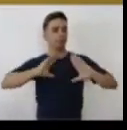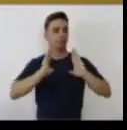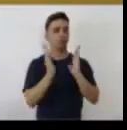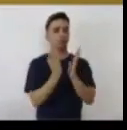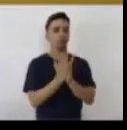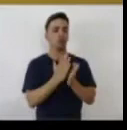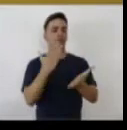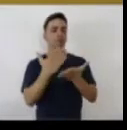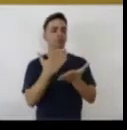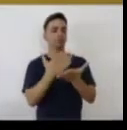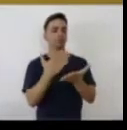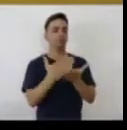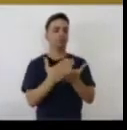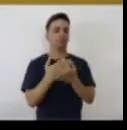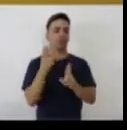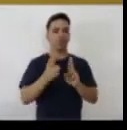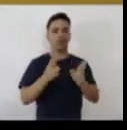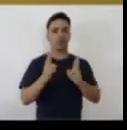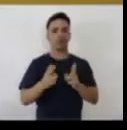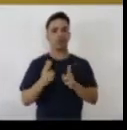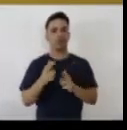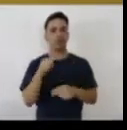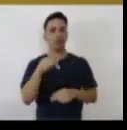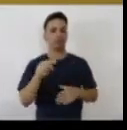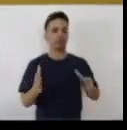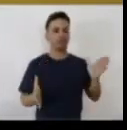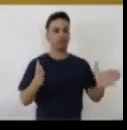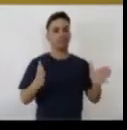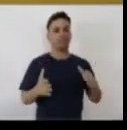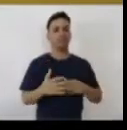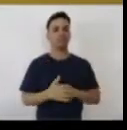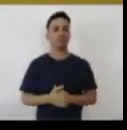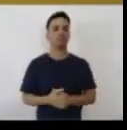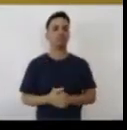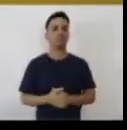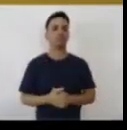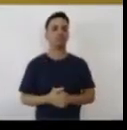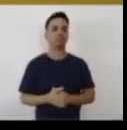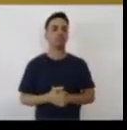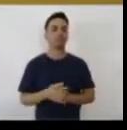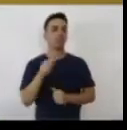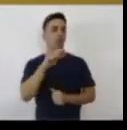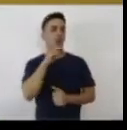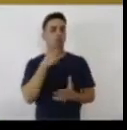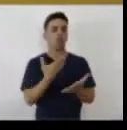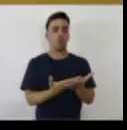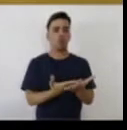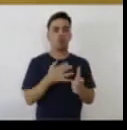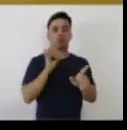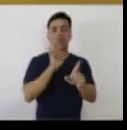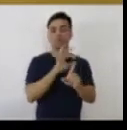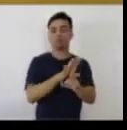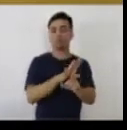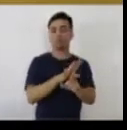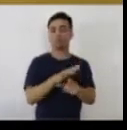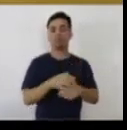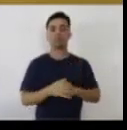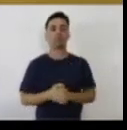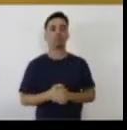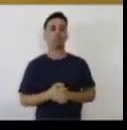desarrollar las actividades y clases que nos corresponden en una etapa determinada. Por eso les propongo